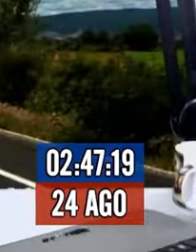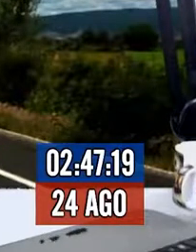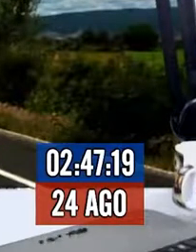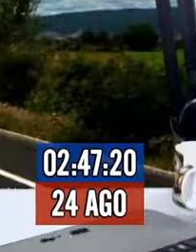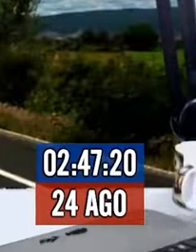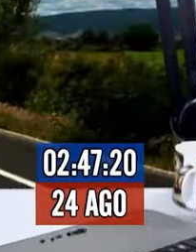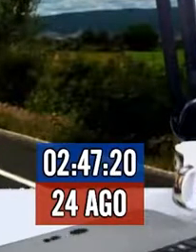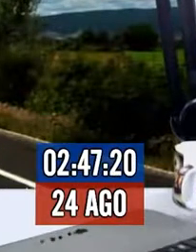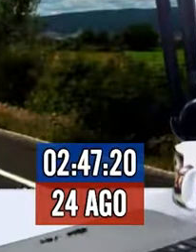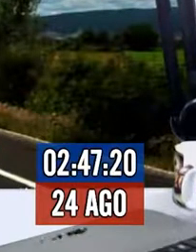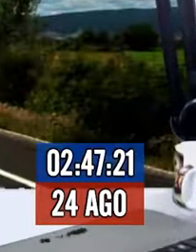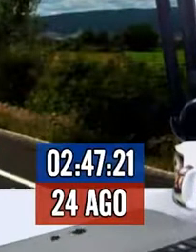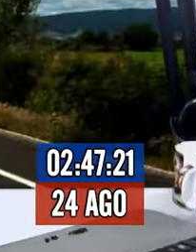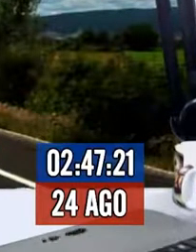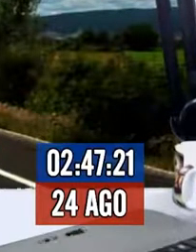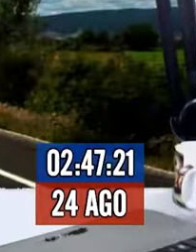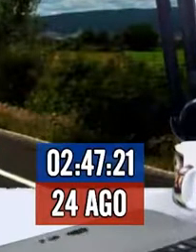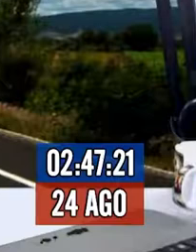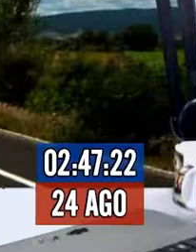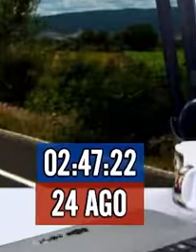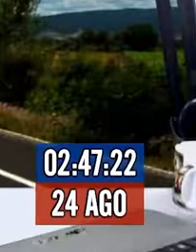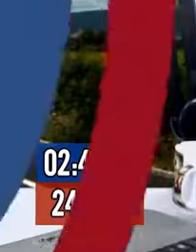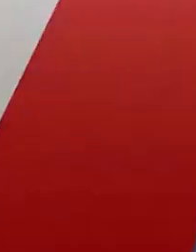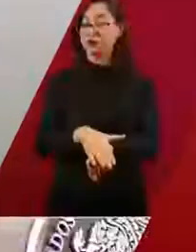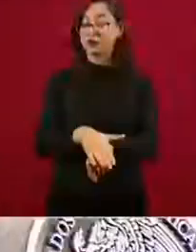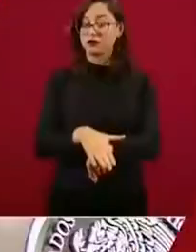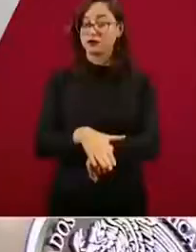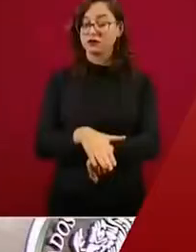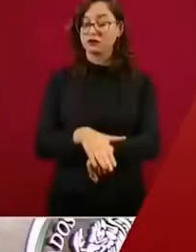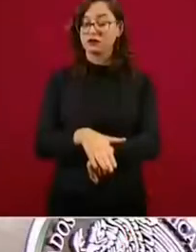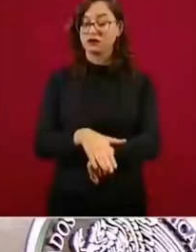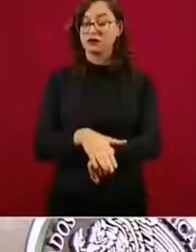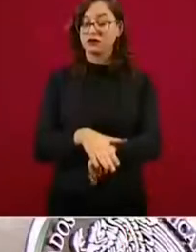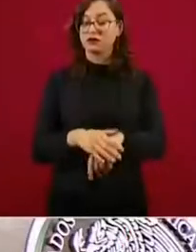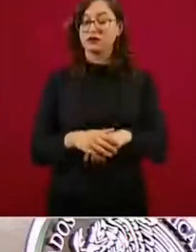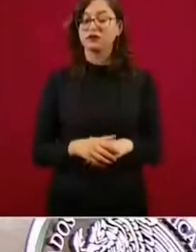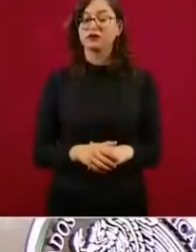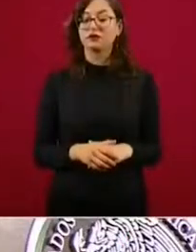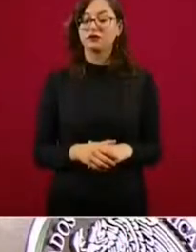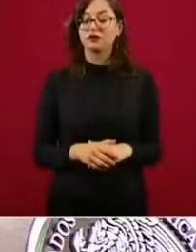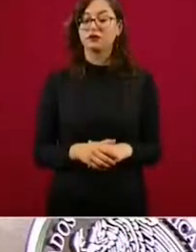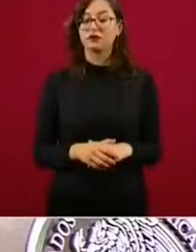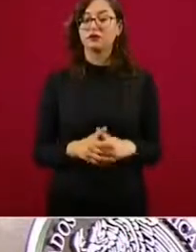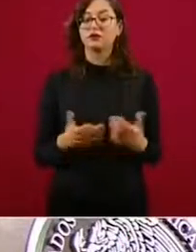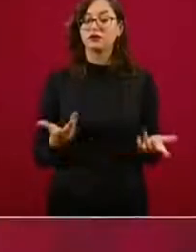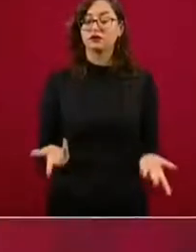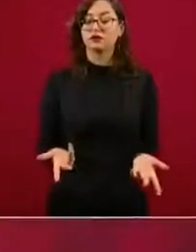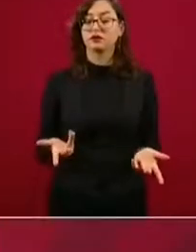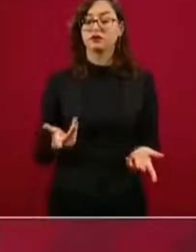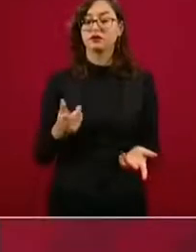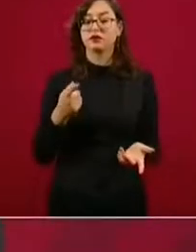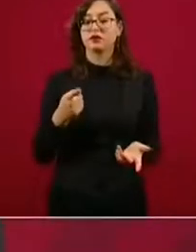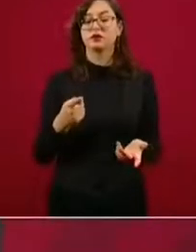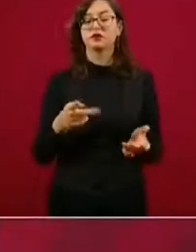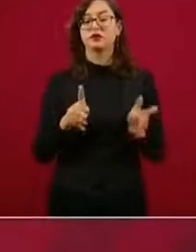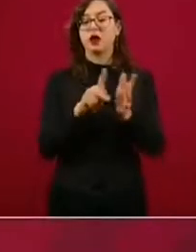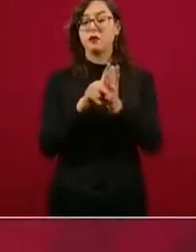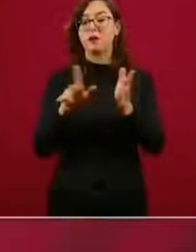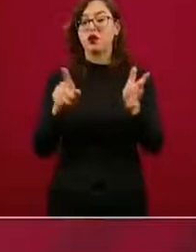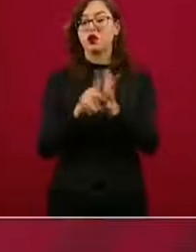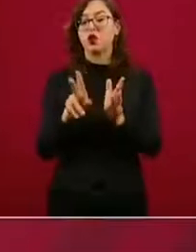tiene que atender. Se denunció en el periódico Universal